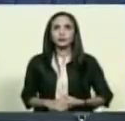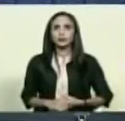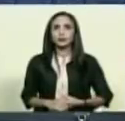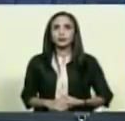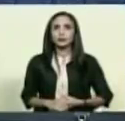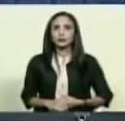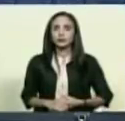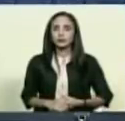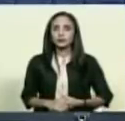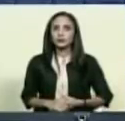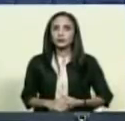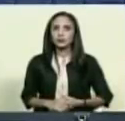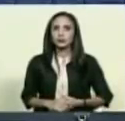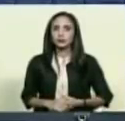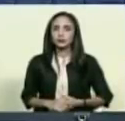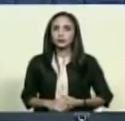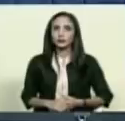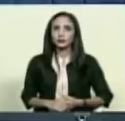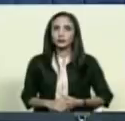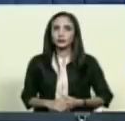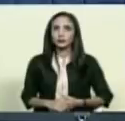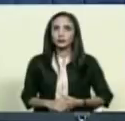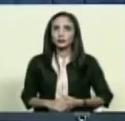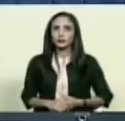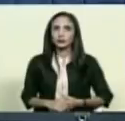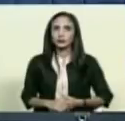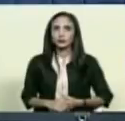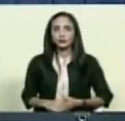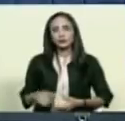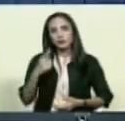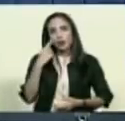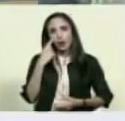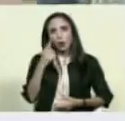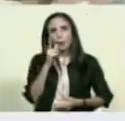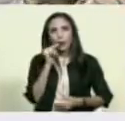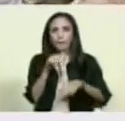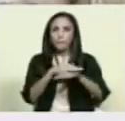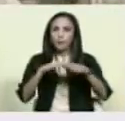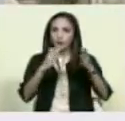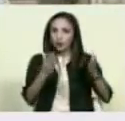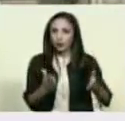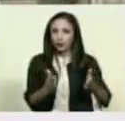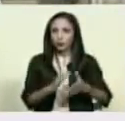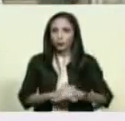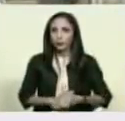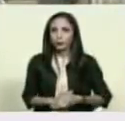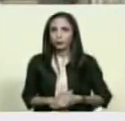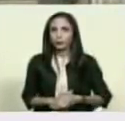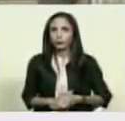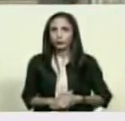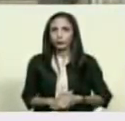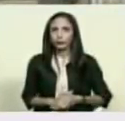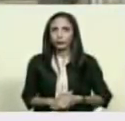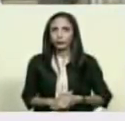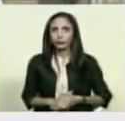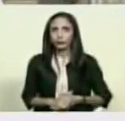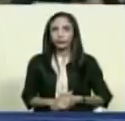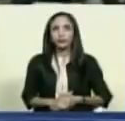y tenemos que lograrlo, ministro Júbel Roa, también ministro joven,